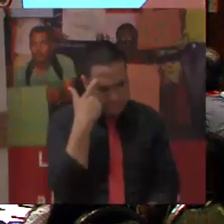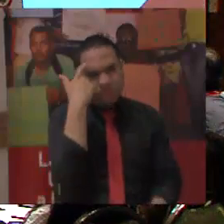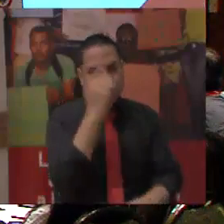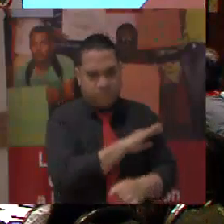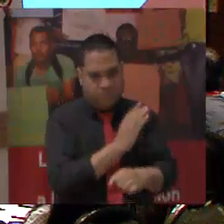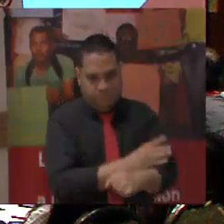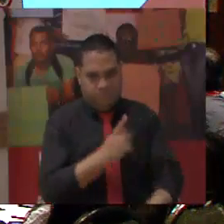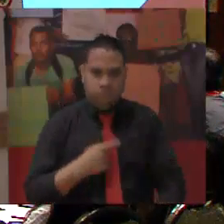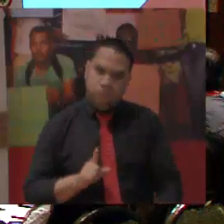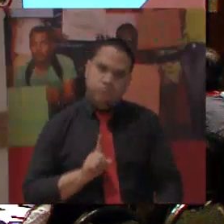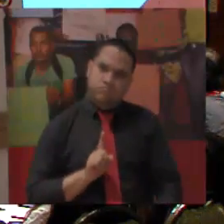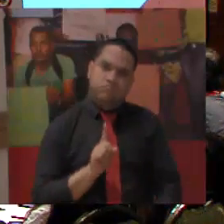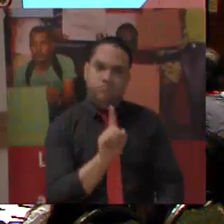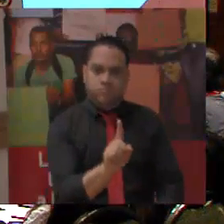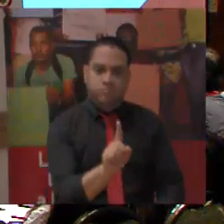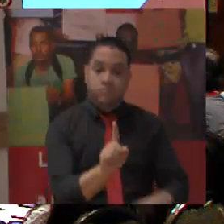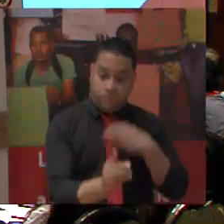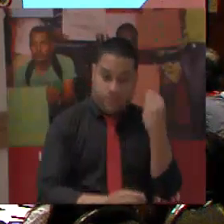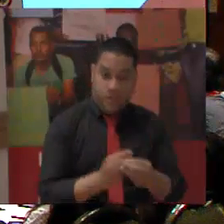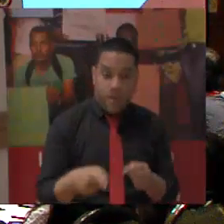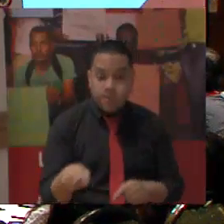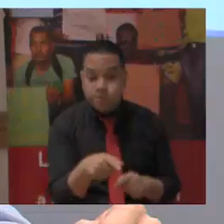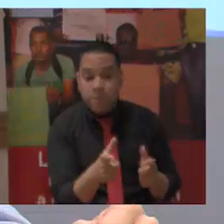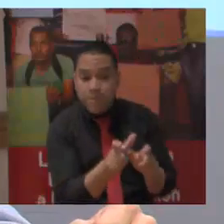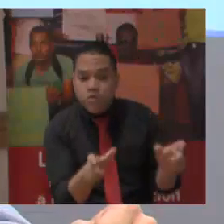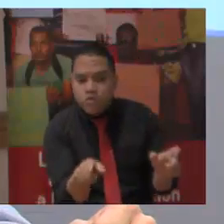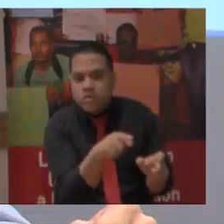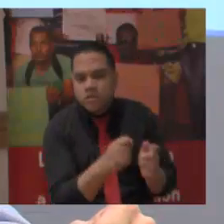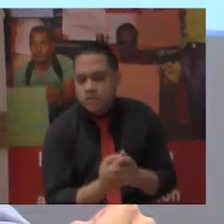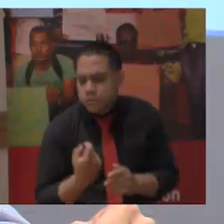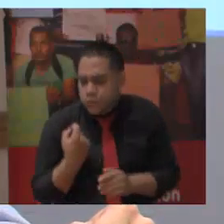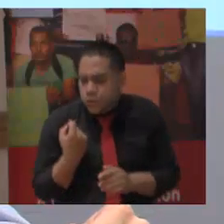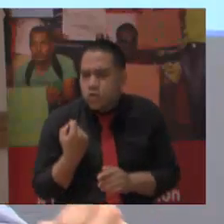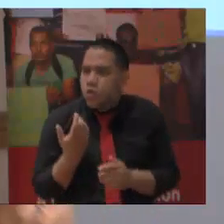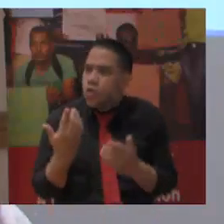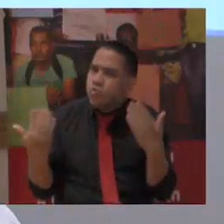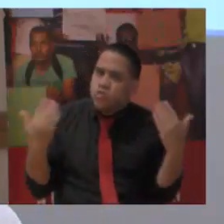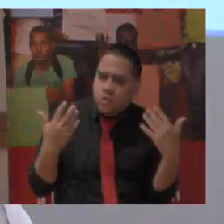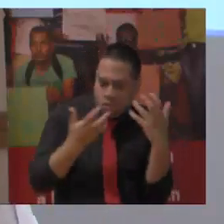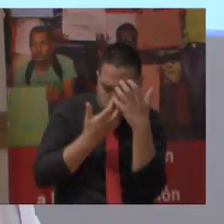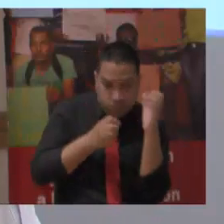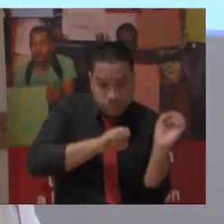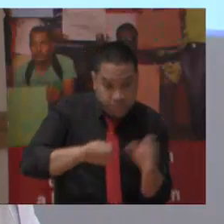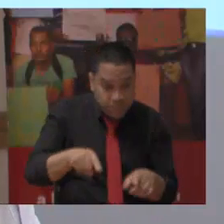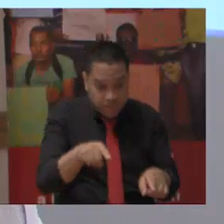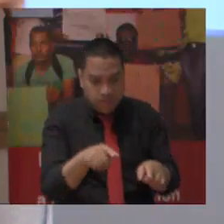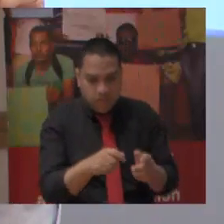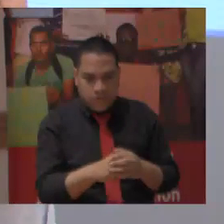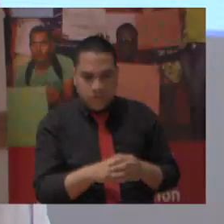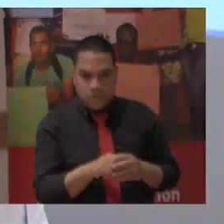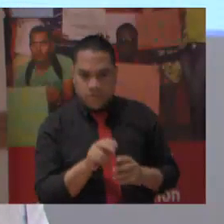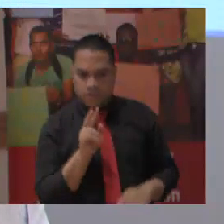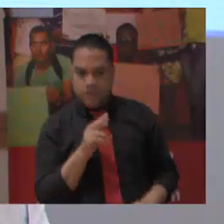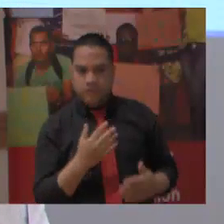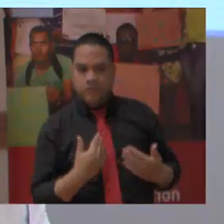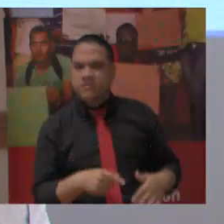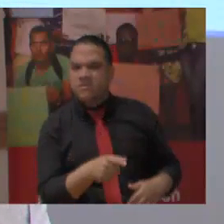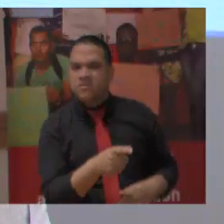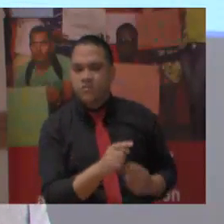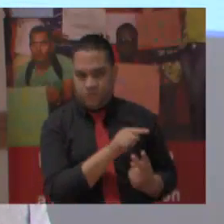y me senté con un grupo de personas que acaban de salir del monte. Y ahí me sorprendieron dos cosas